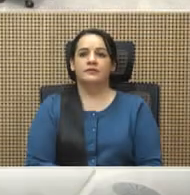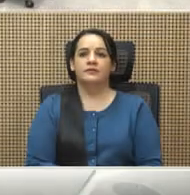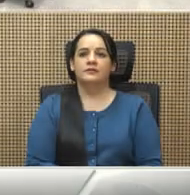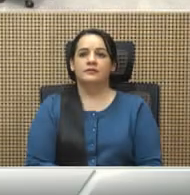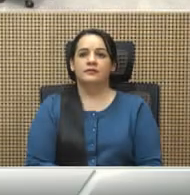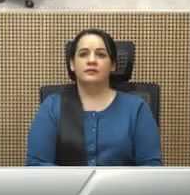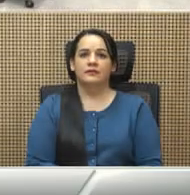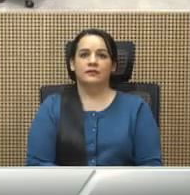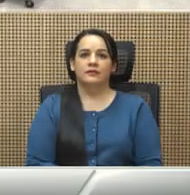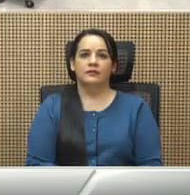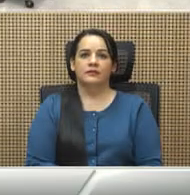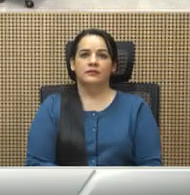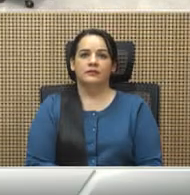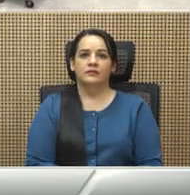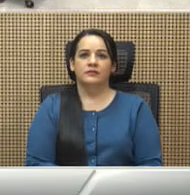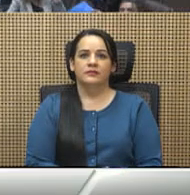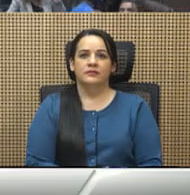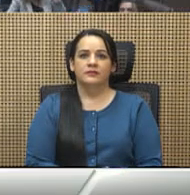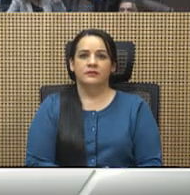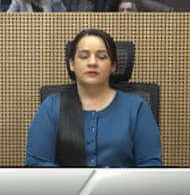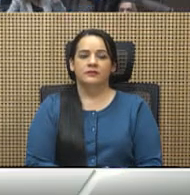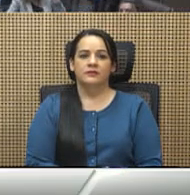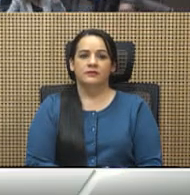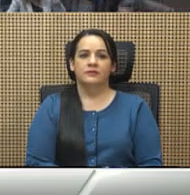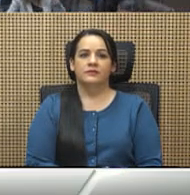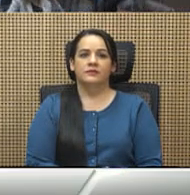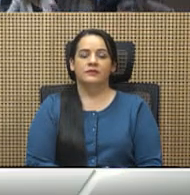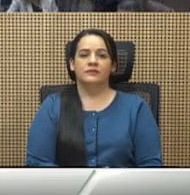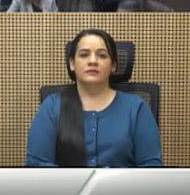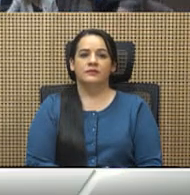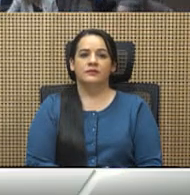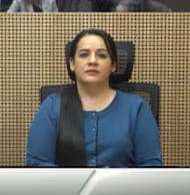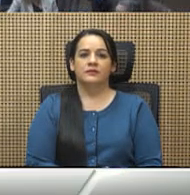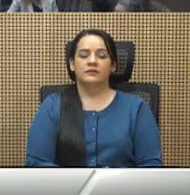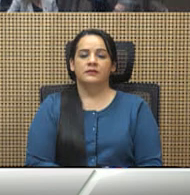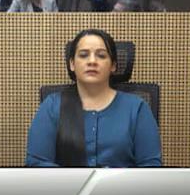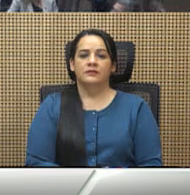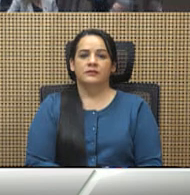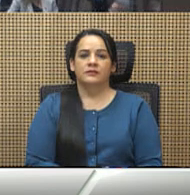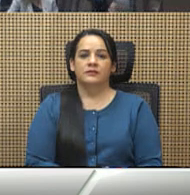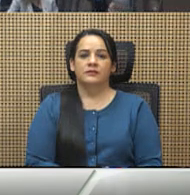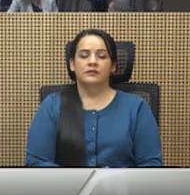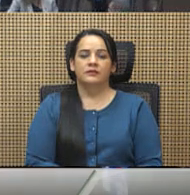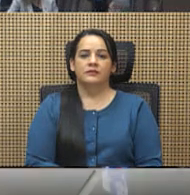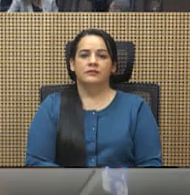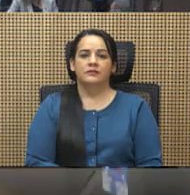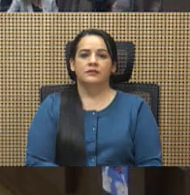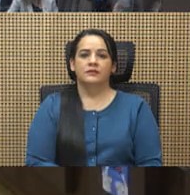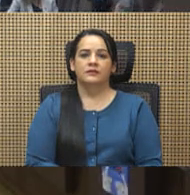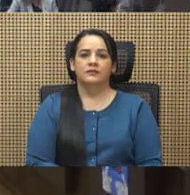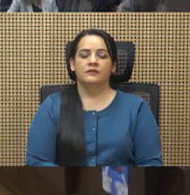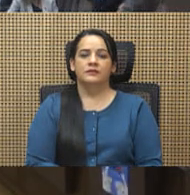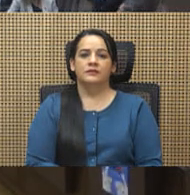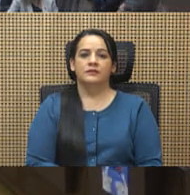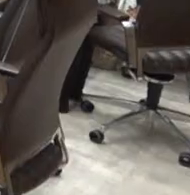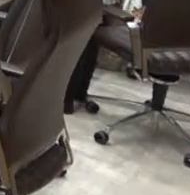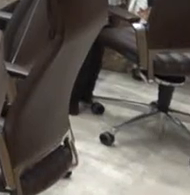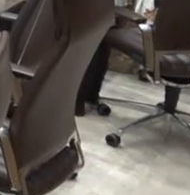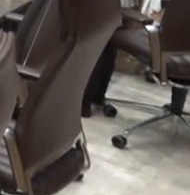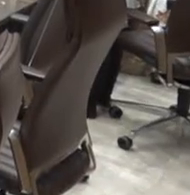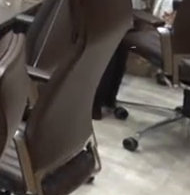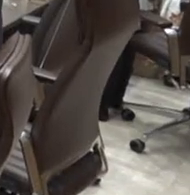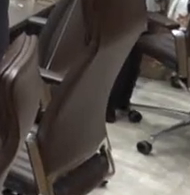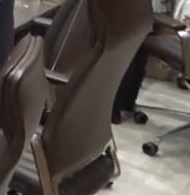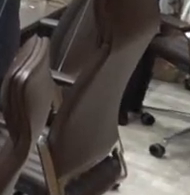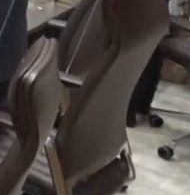Con 44 votos a favor y 9 en contra, los diputados acordaron resellar el proyecto de ley que busca excluir de la regla fiscal al sistema de emergencia 911. La